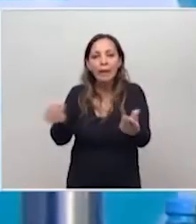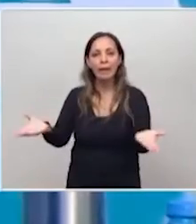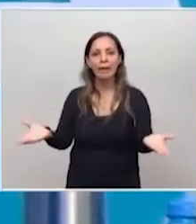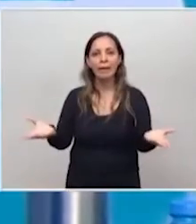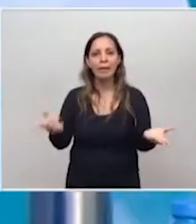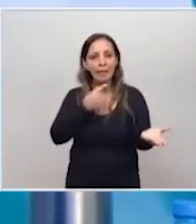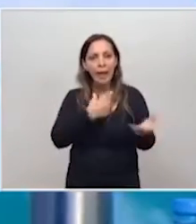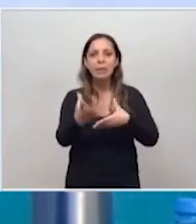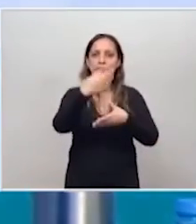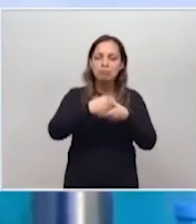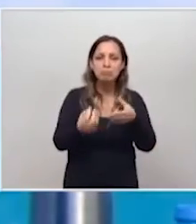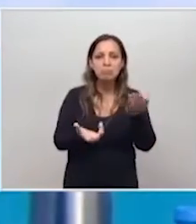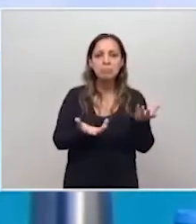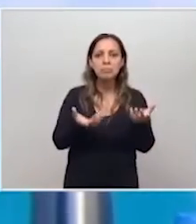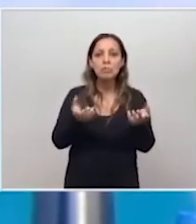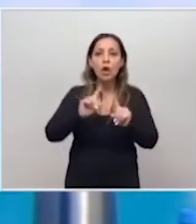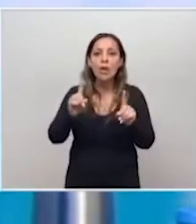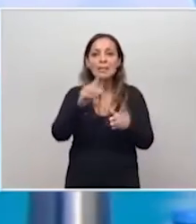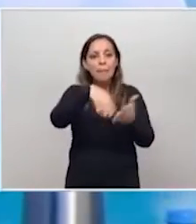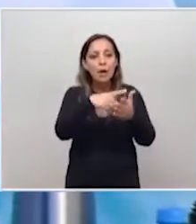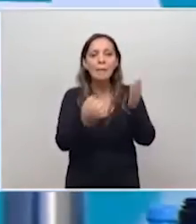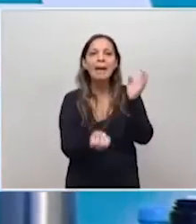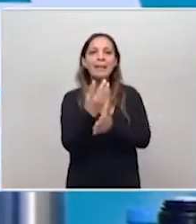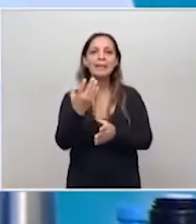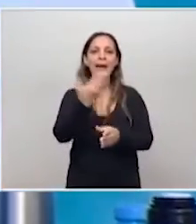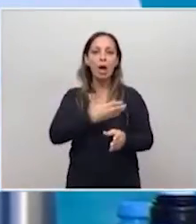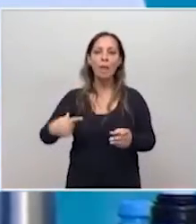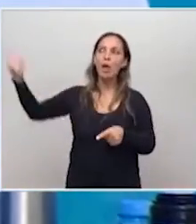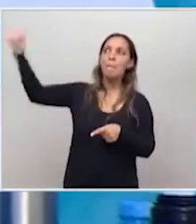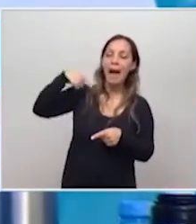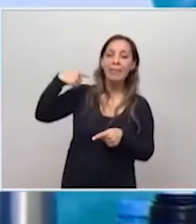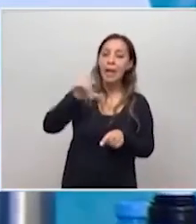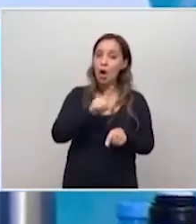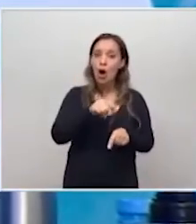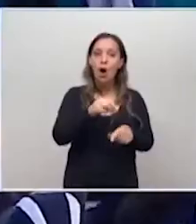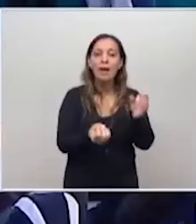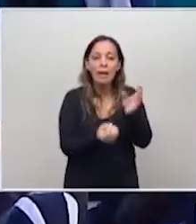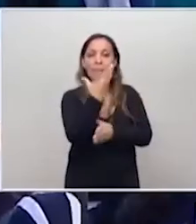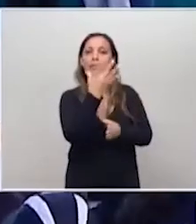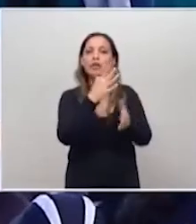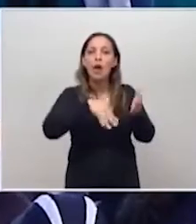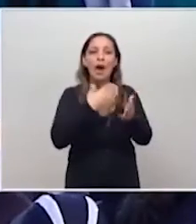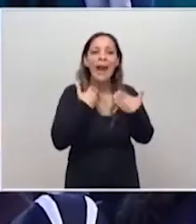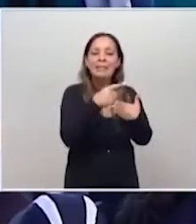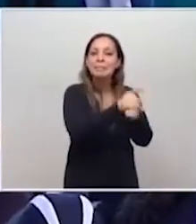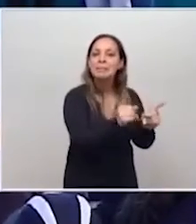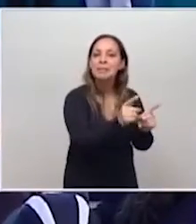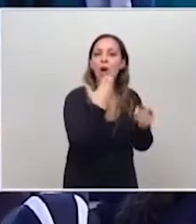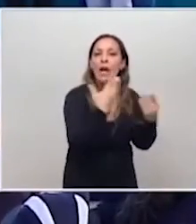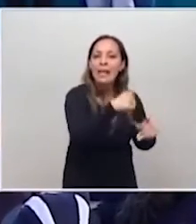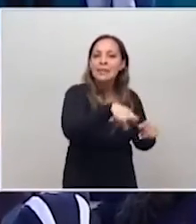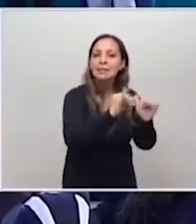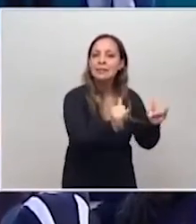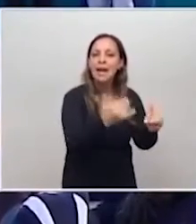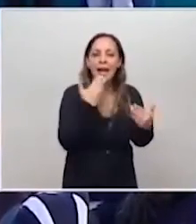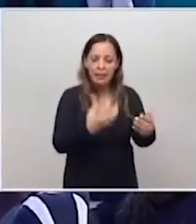dar una mano. No vino desde el gobierno, vino desde la base Bonaerenses Solidarios, vino desde la militancia, vino